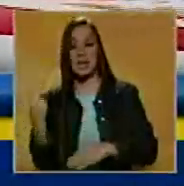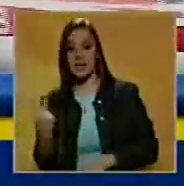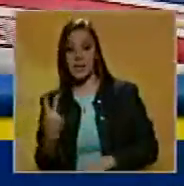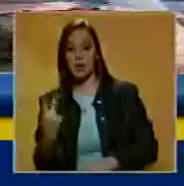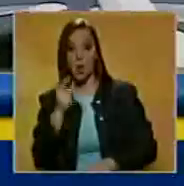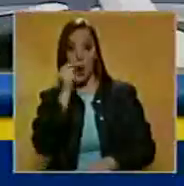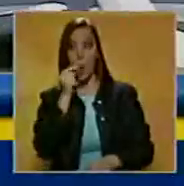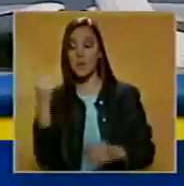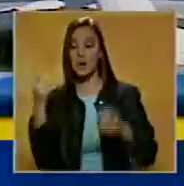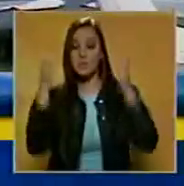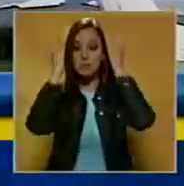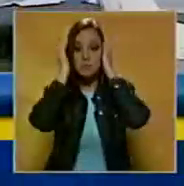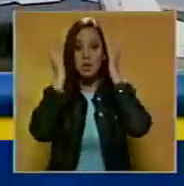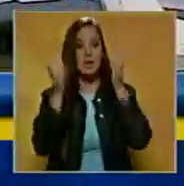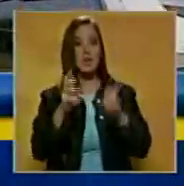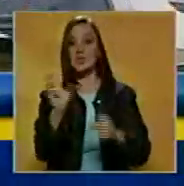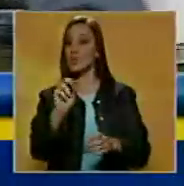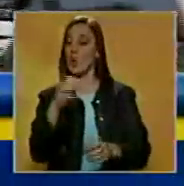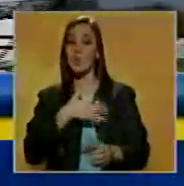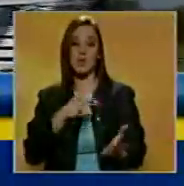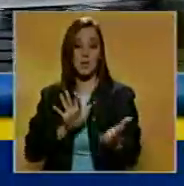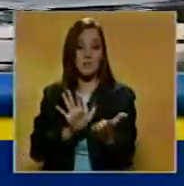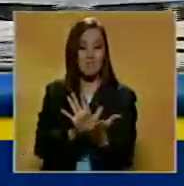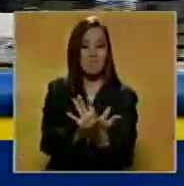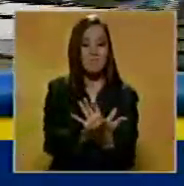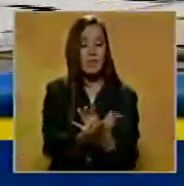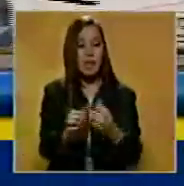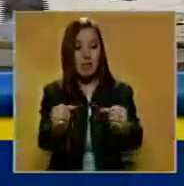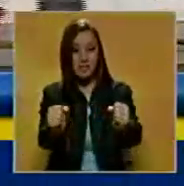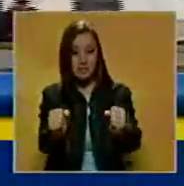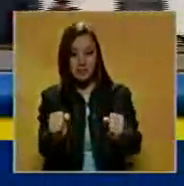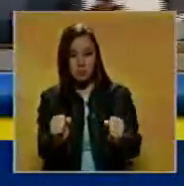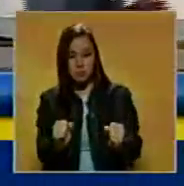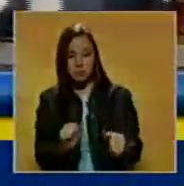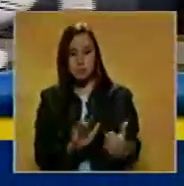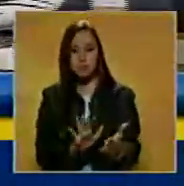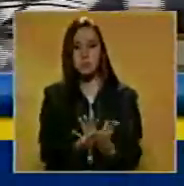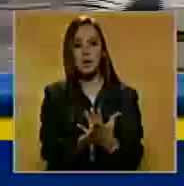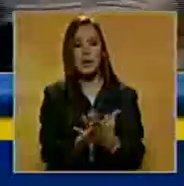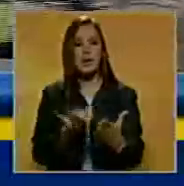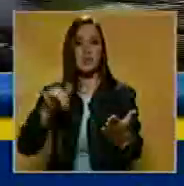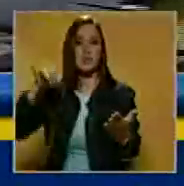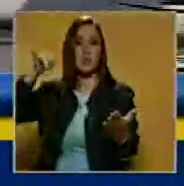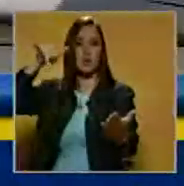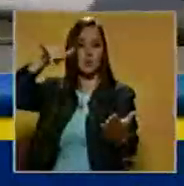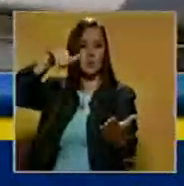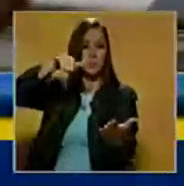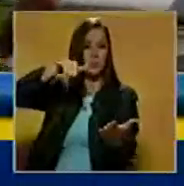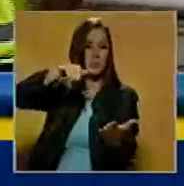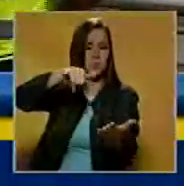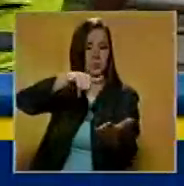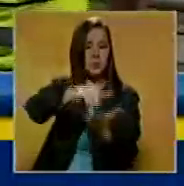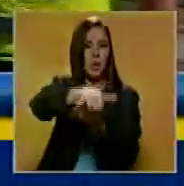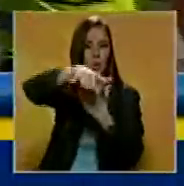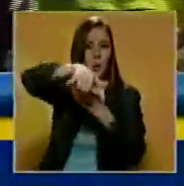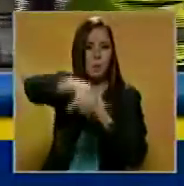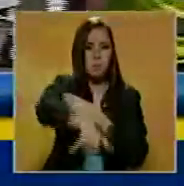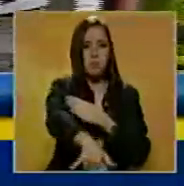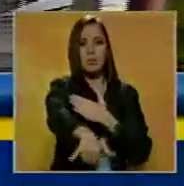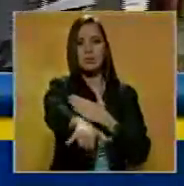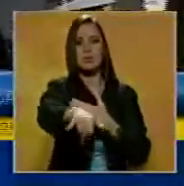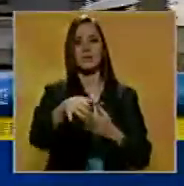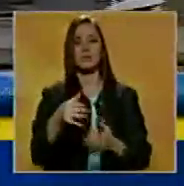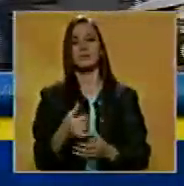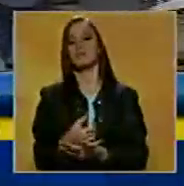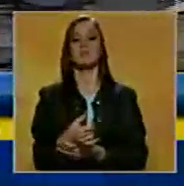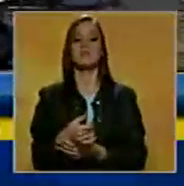no pudieron frenar la avioneta a tiempo y al finalizar la pista la aeronave se precipitó por una pendiente.